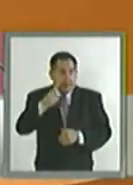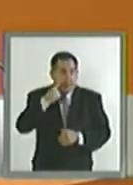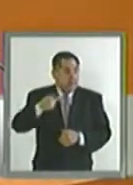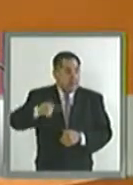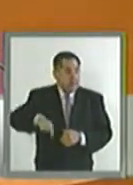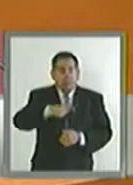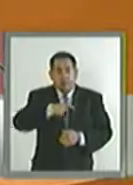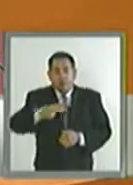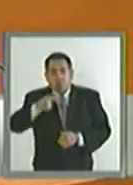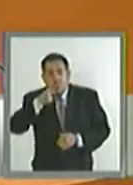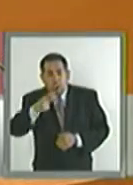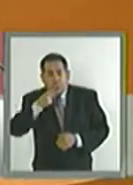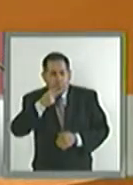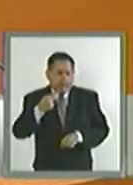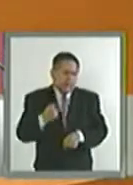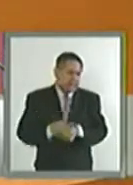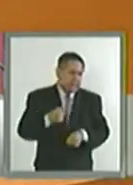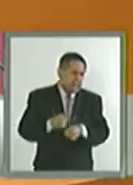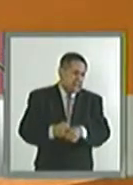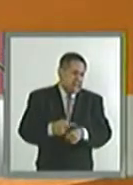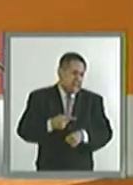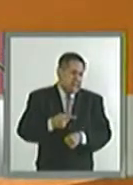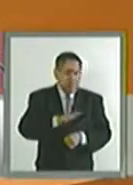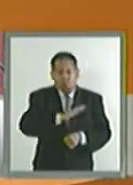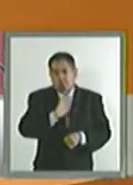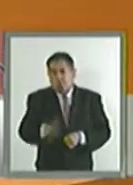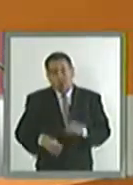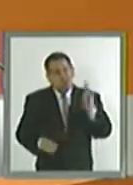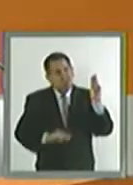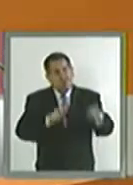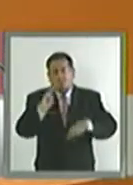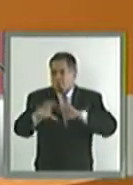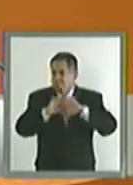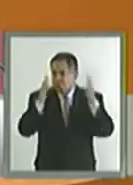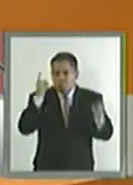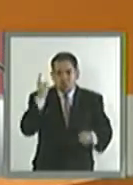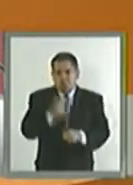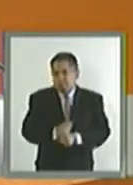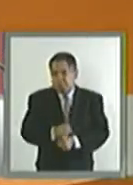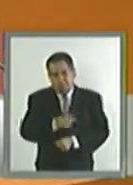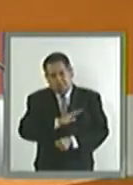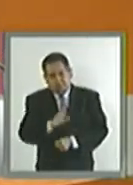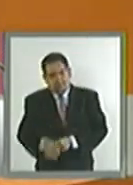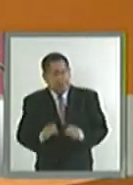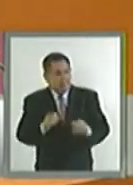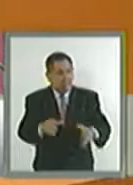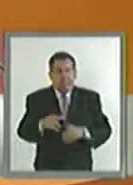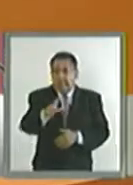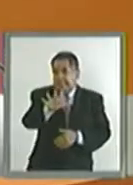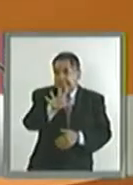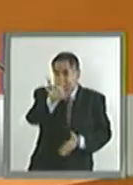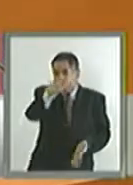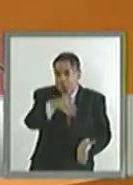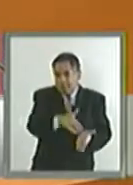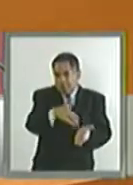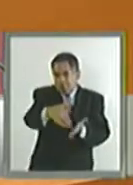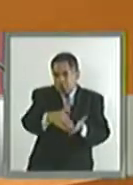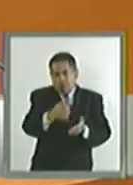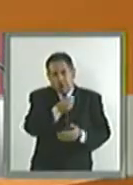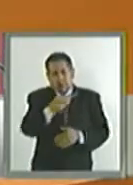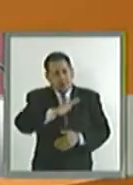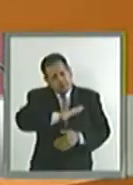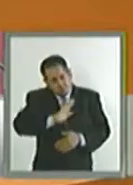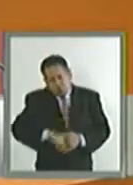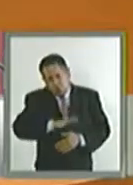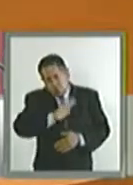es la causa evitable de muerte más importante del mundo. Con más de 5 millones de